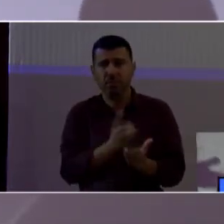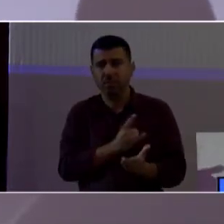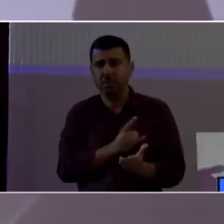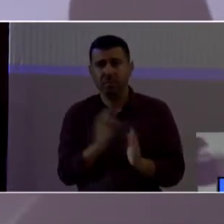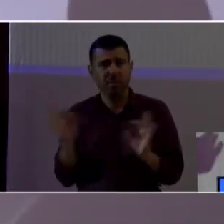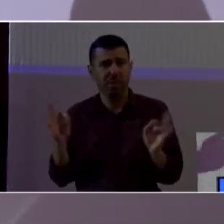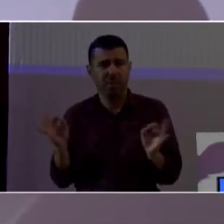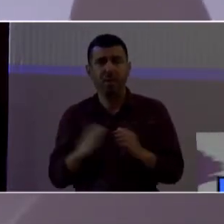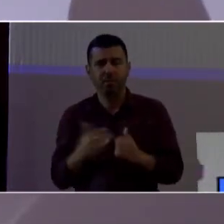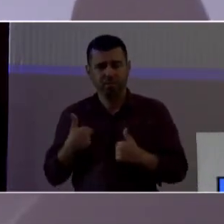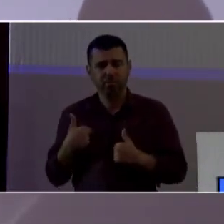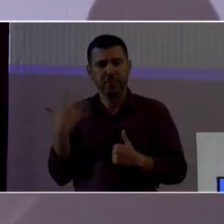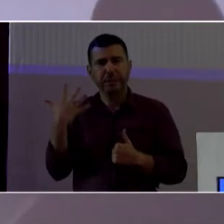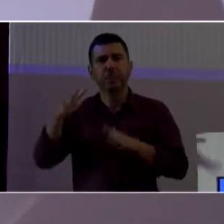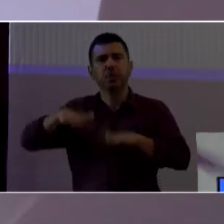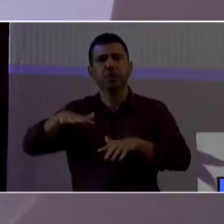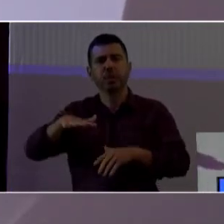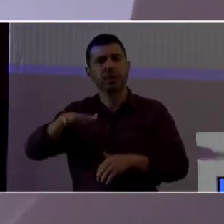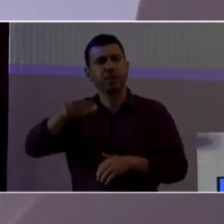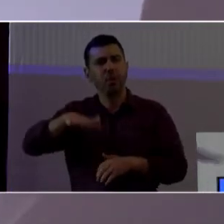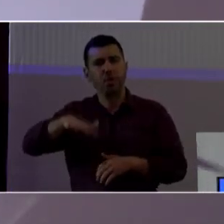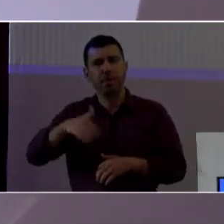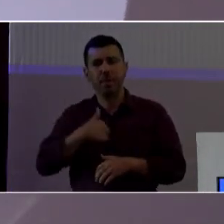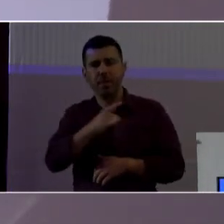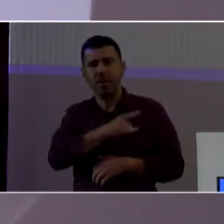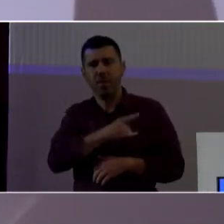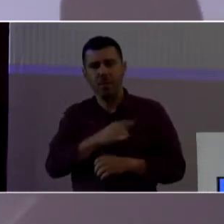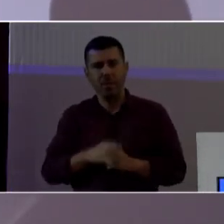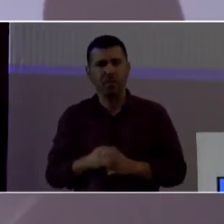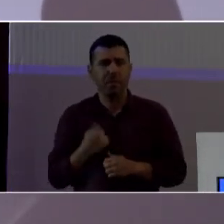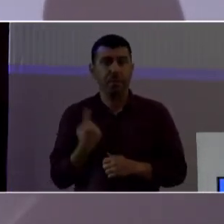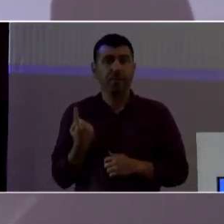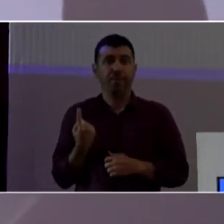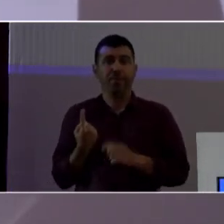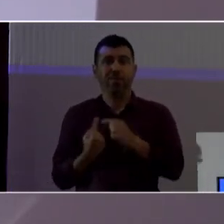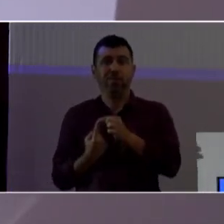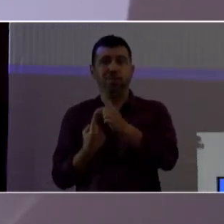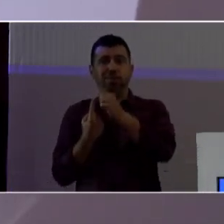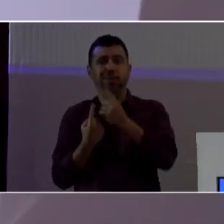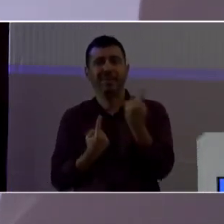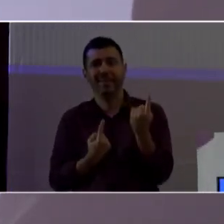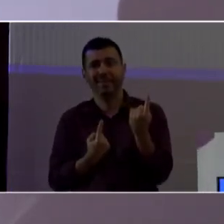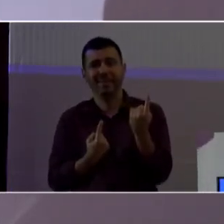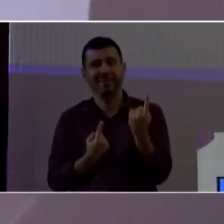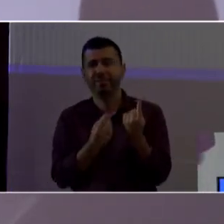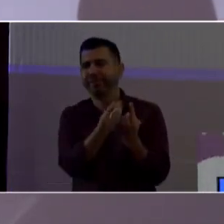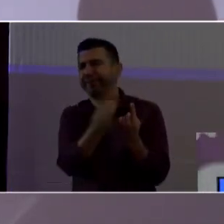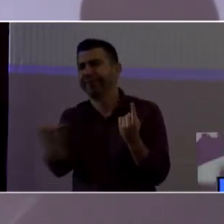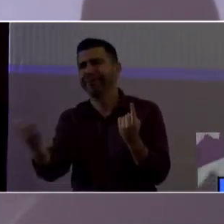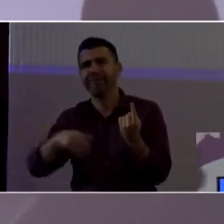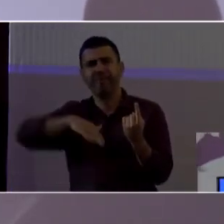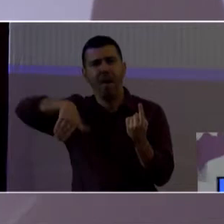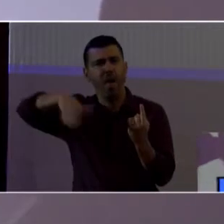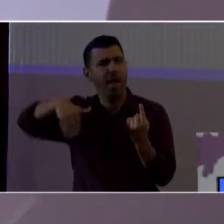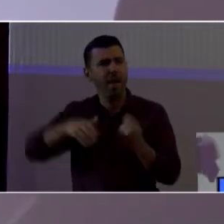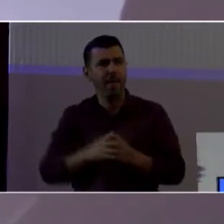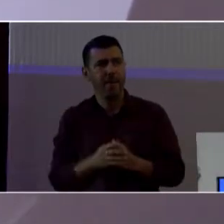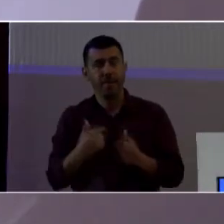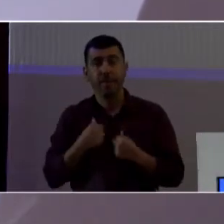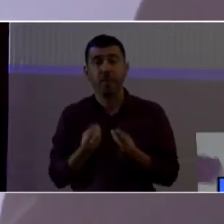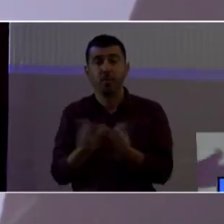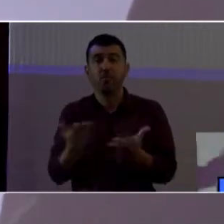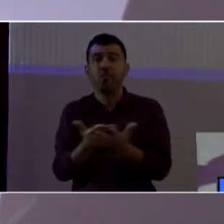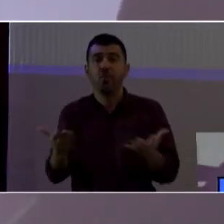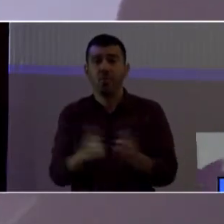Y enfrentarnos a una formulación de un proyecto con justificaciones, con el árbol de problemas, con una cantidad de cosas, para nosotros